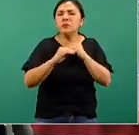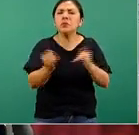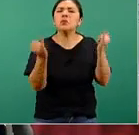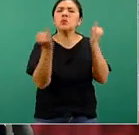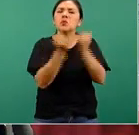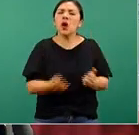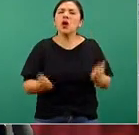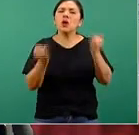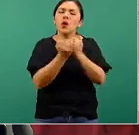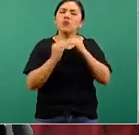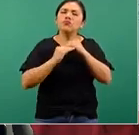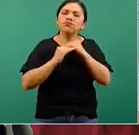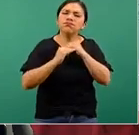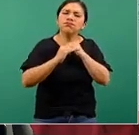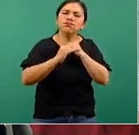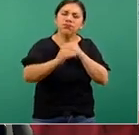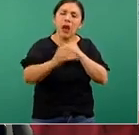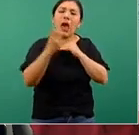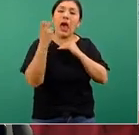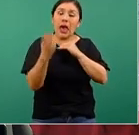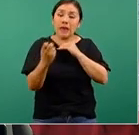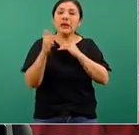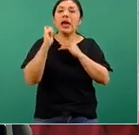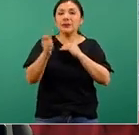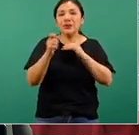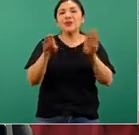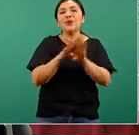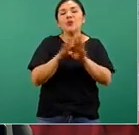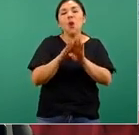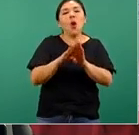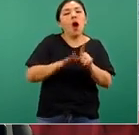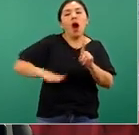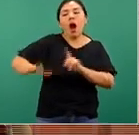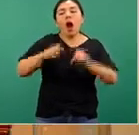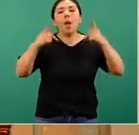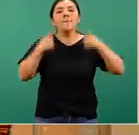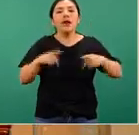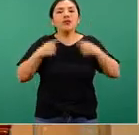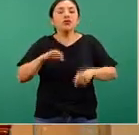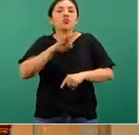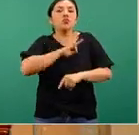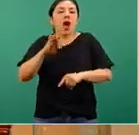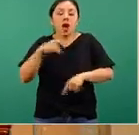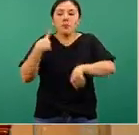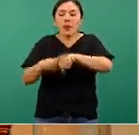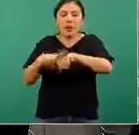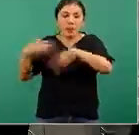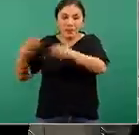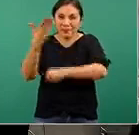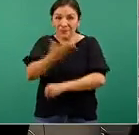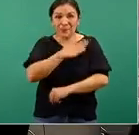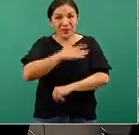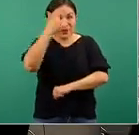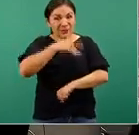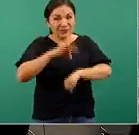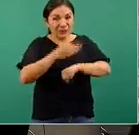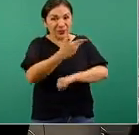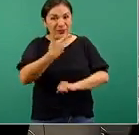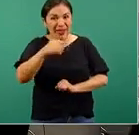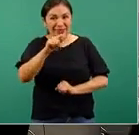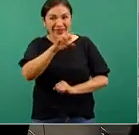un comportamiento basal que está justo entre las personas que pueden llegar. Buenas noches, doctor López-Gatell, bienvenido.